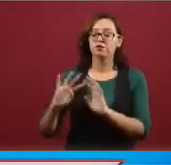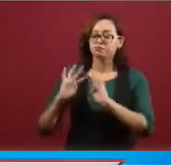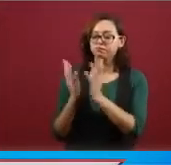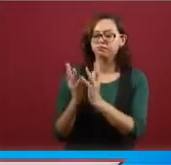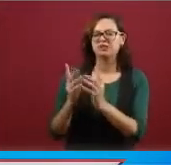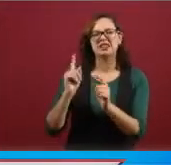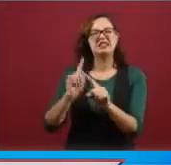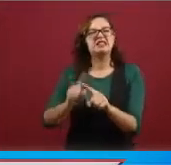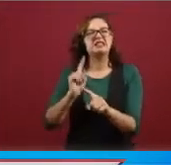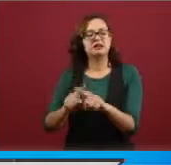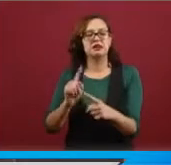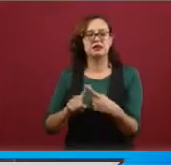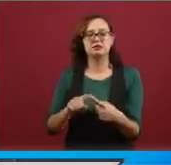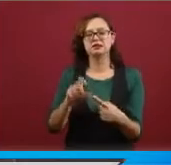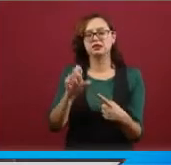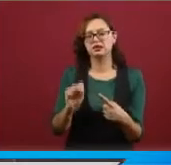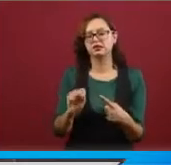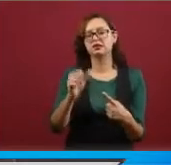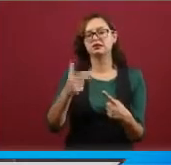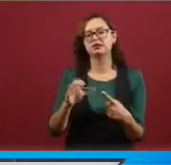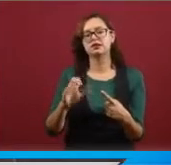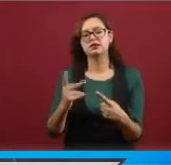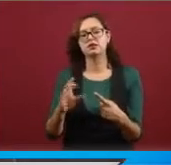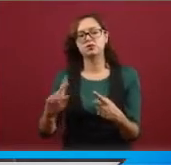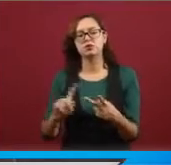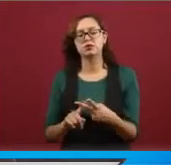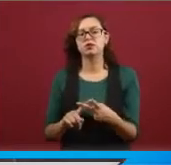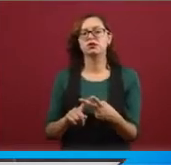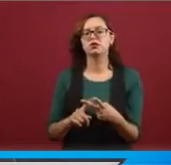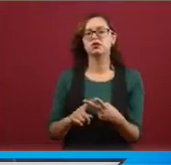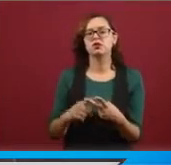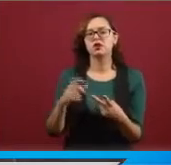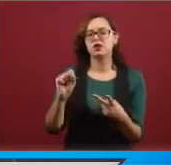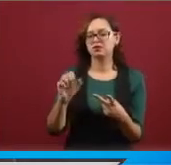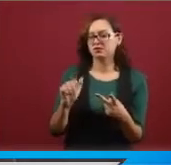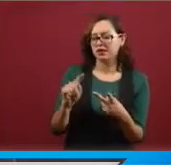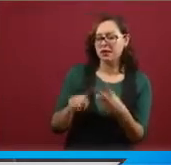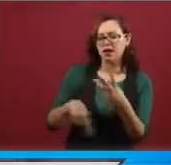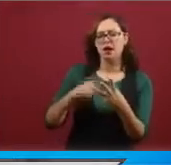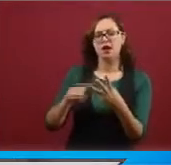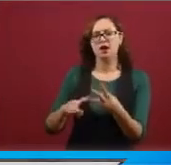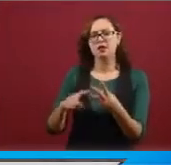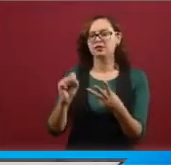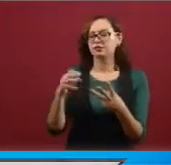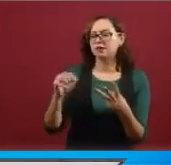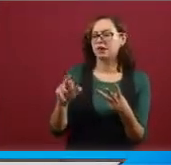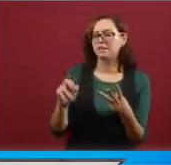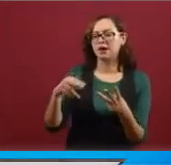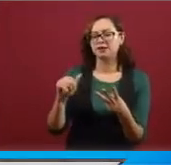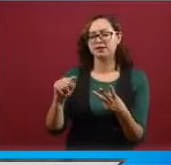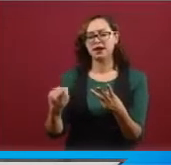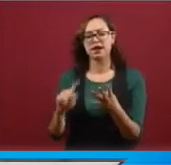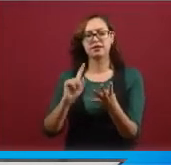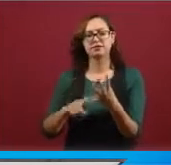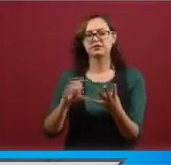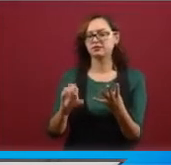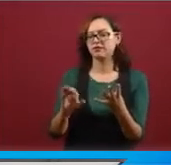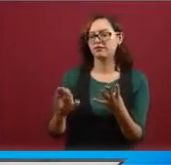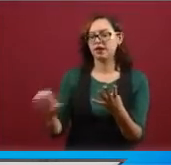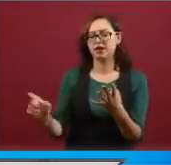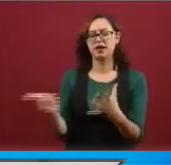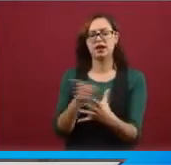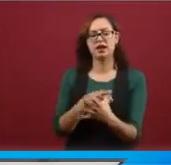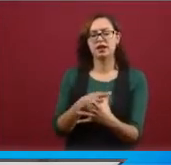la disminución en la producción de gasolinas. La deuda de Pemex se duplicó de 2013 a 2016, pasando de 1 billón a 2 billones de